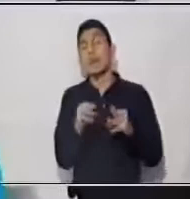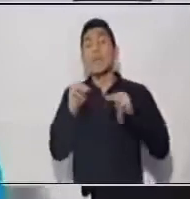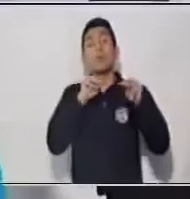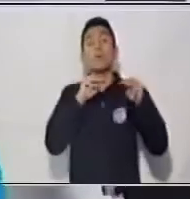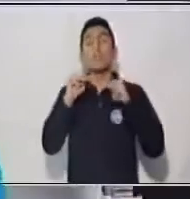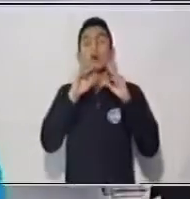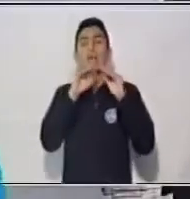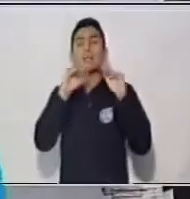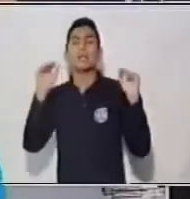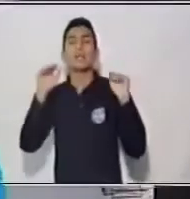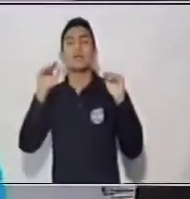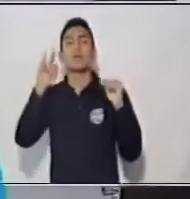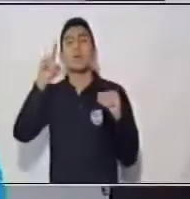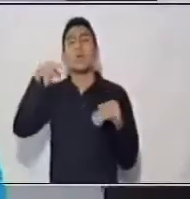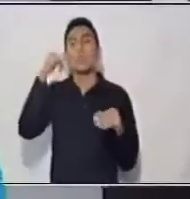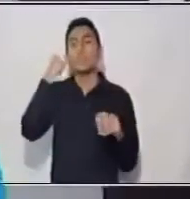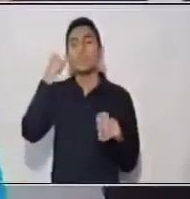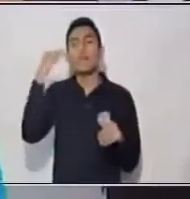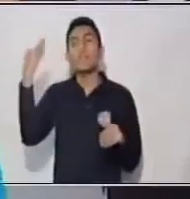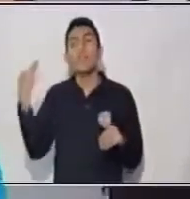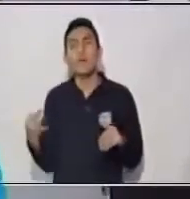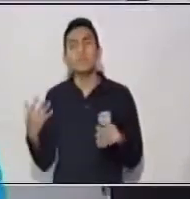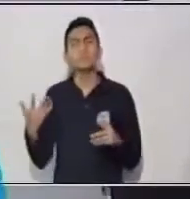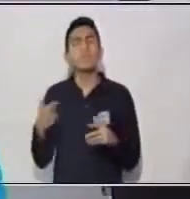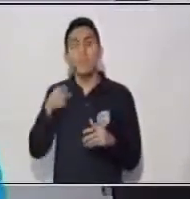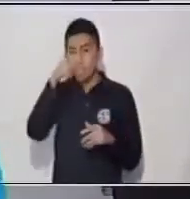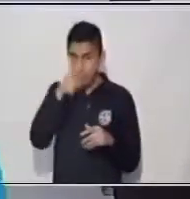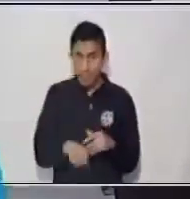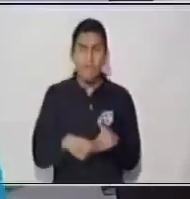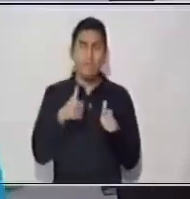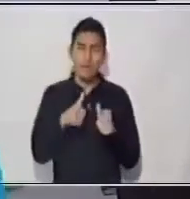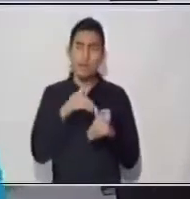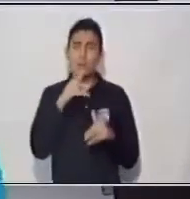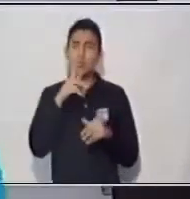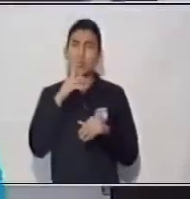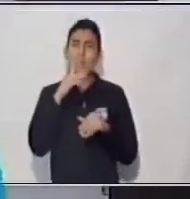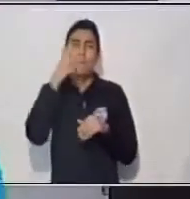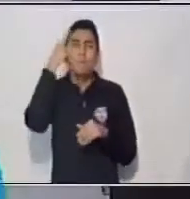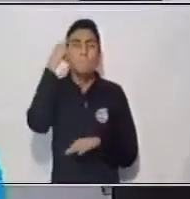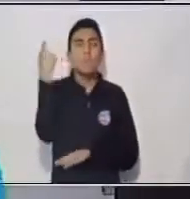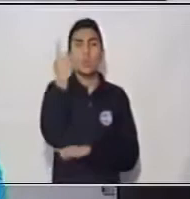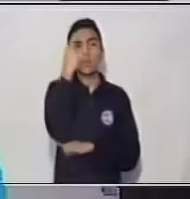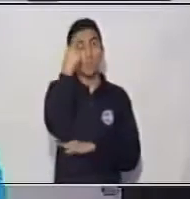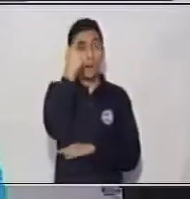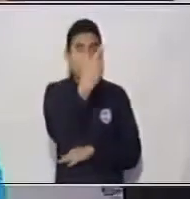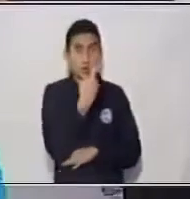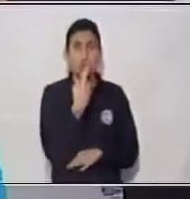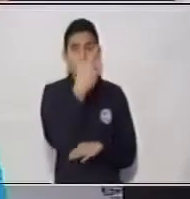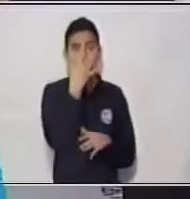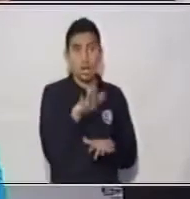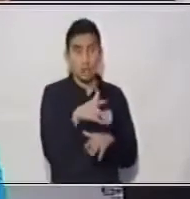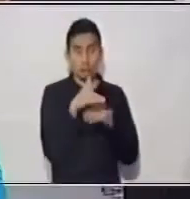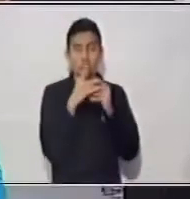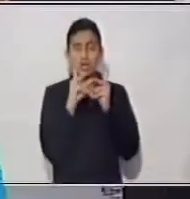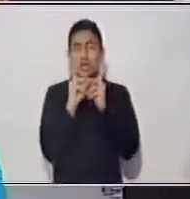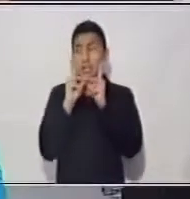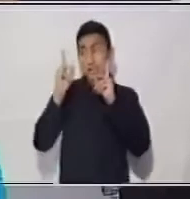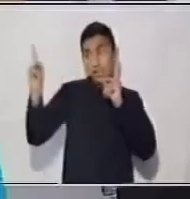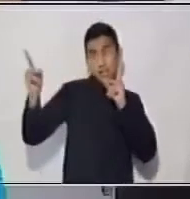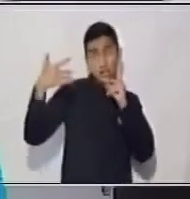nosotros vamos a establecer que estas medidas son importantes para nosotros. La distancia que se